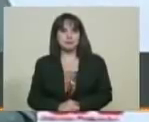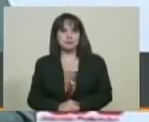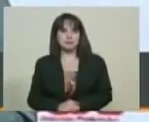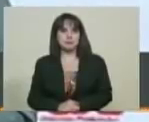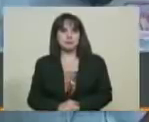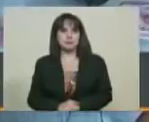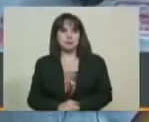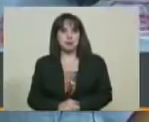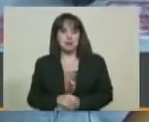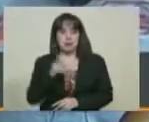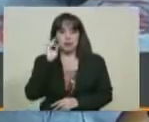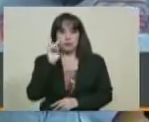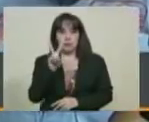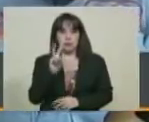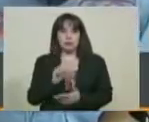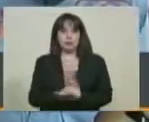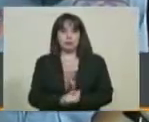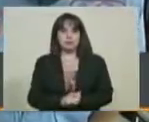Bueno, fíjense ustedes.